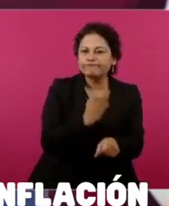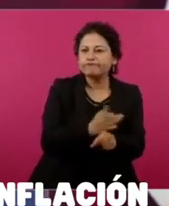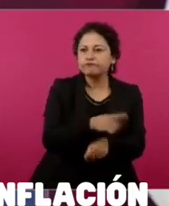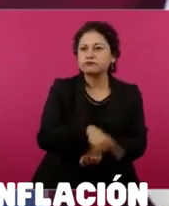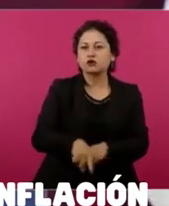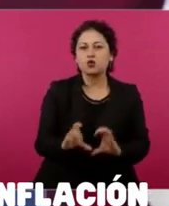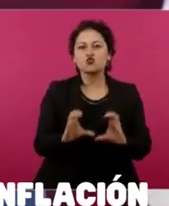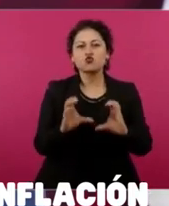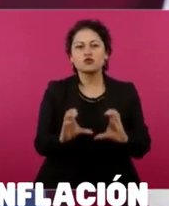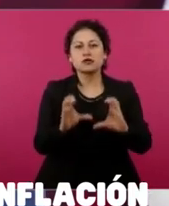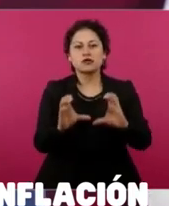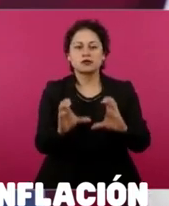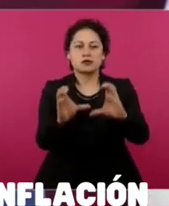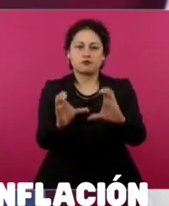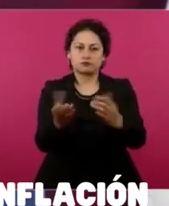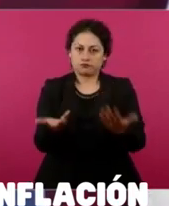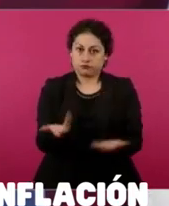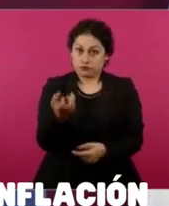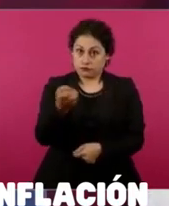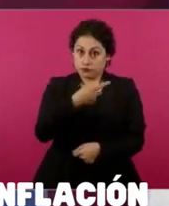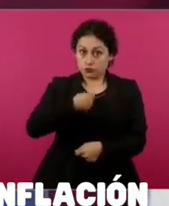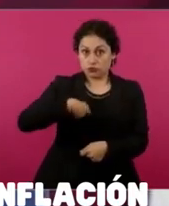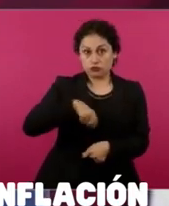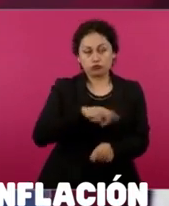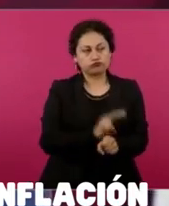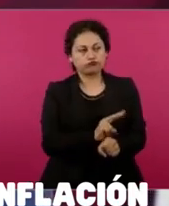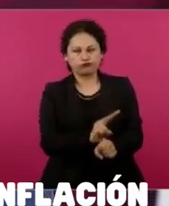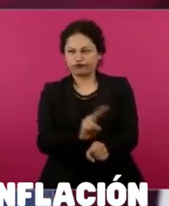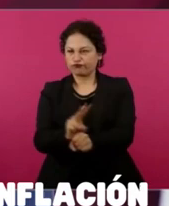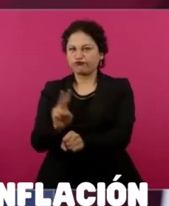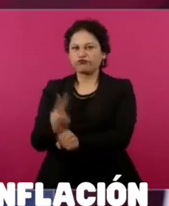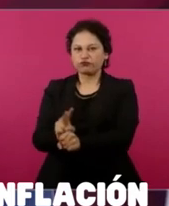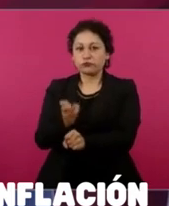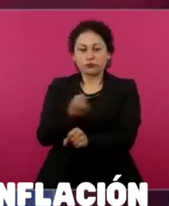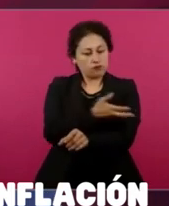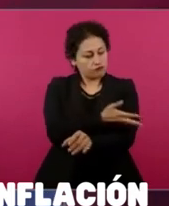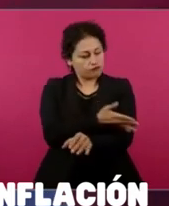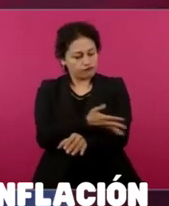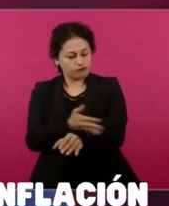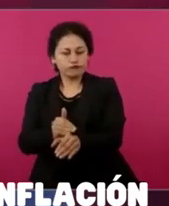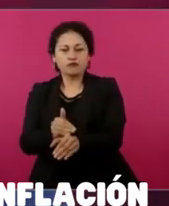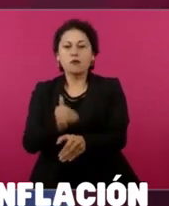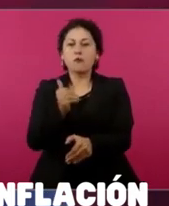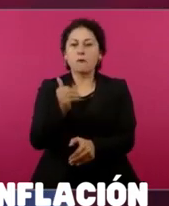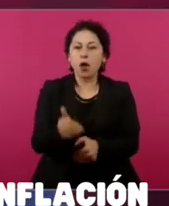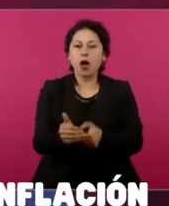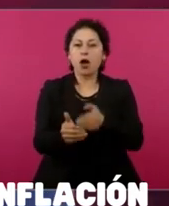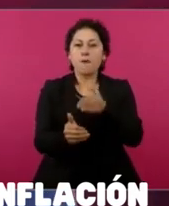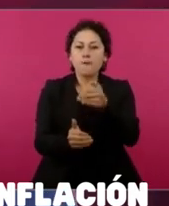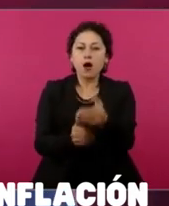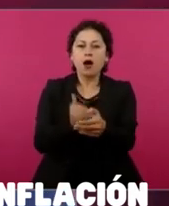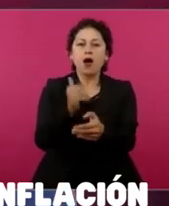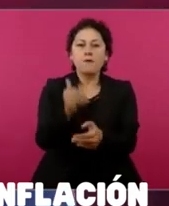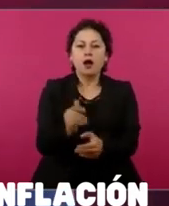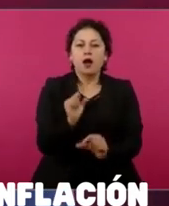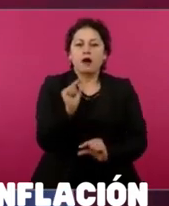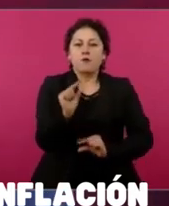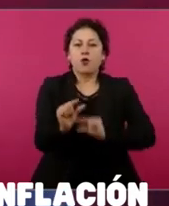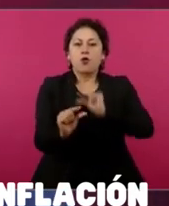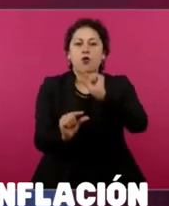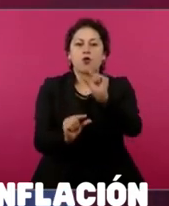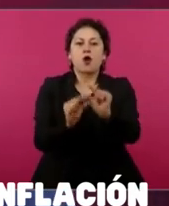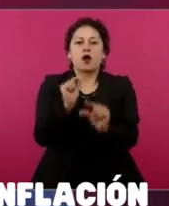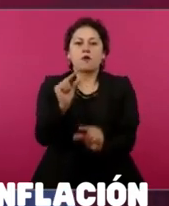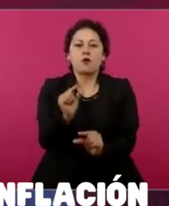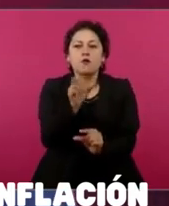Y poco a poco hemos avanzado y ayuda mucho el quién es quién en